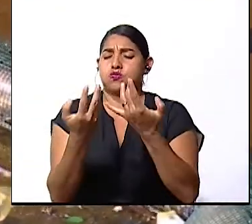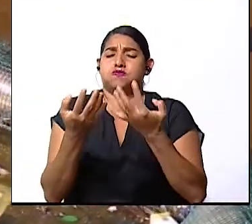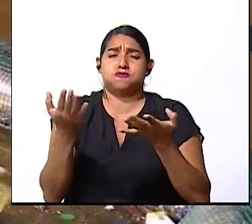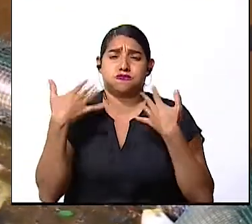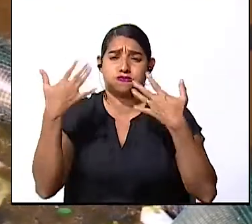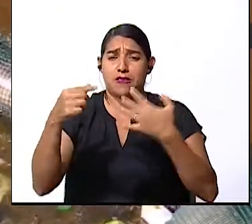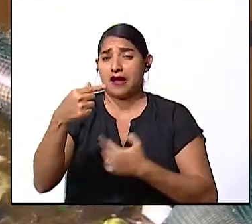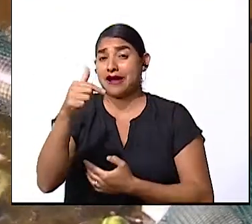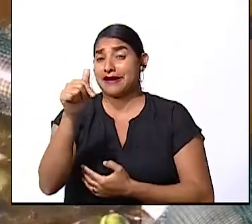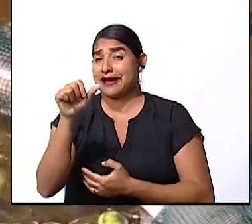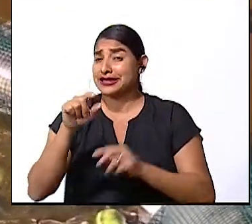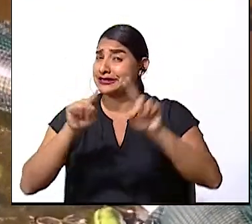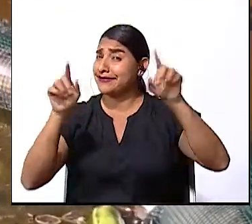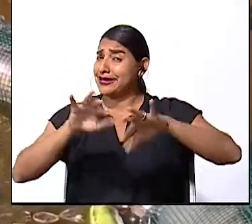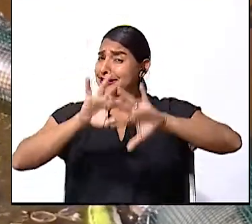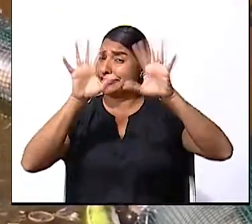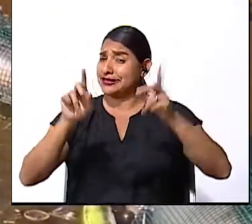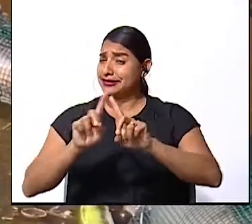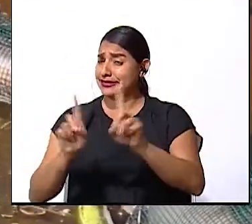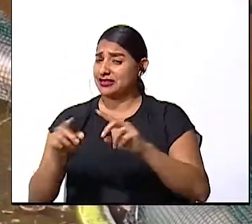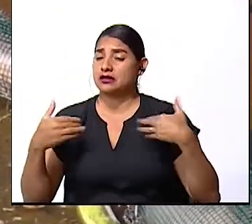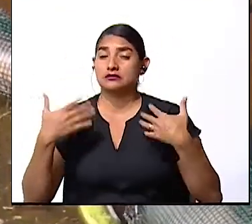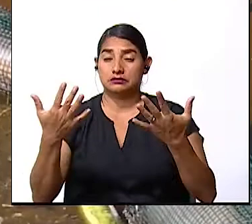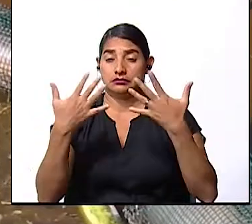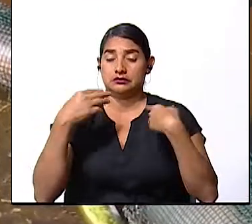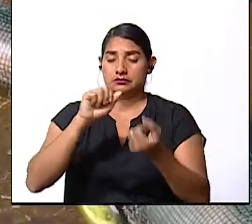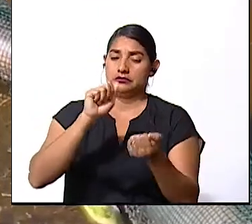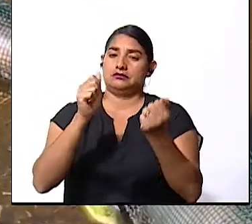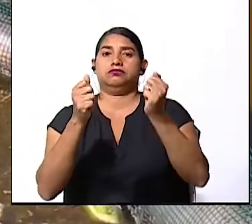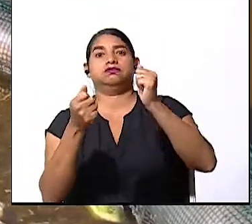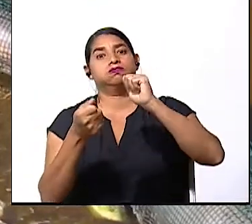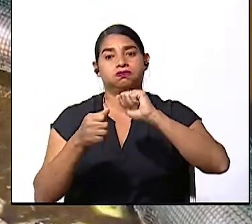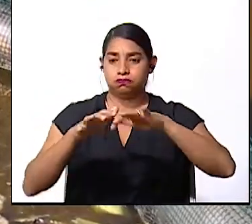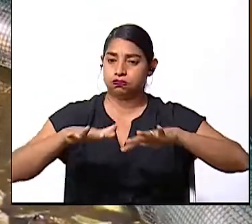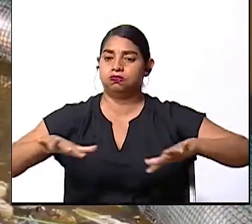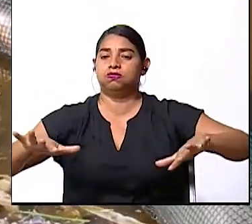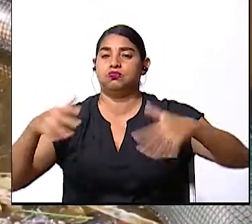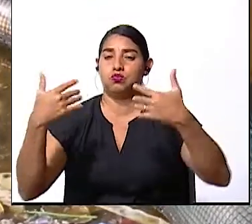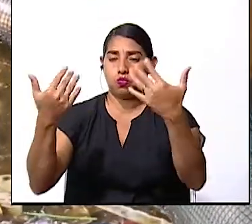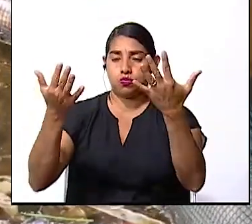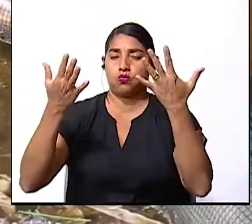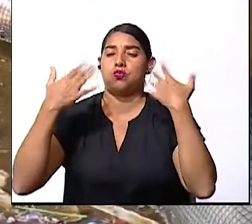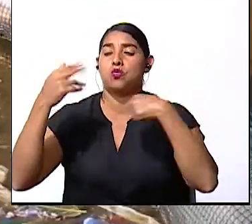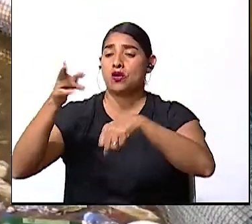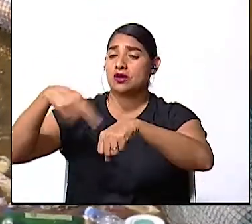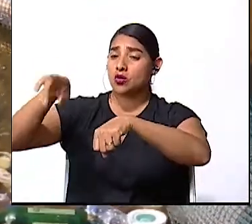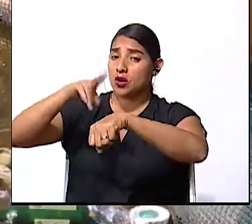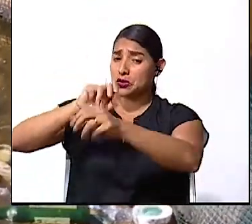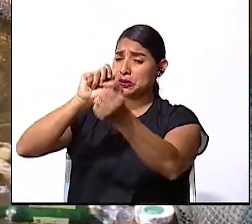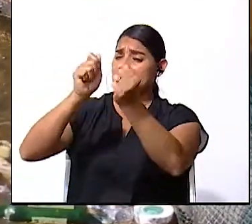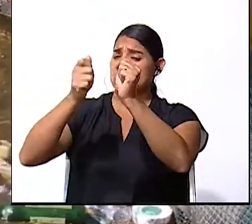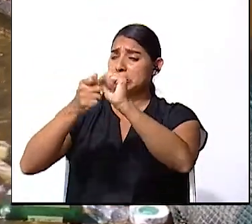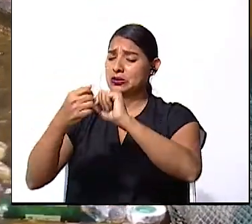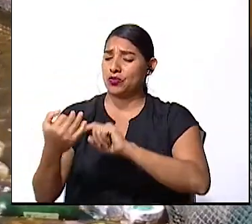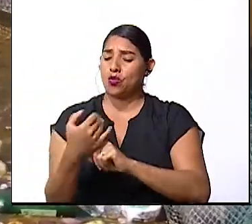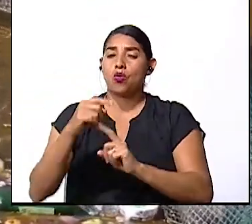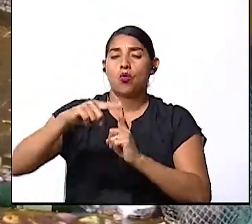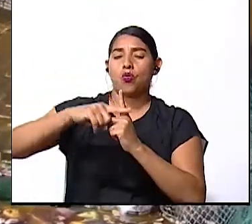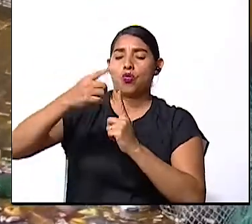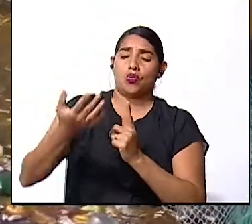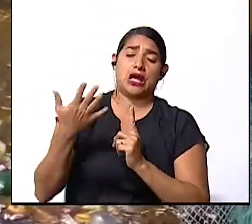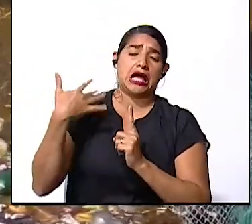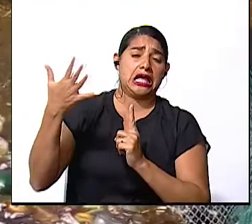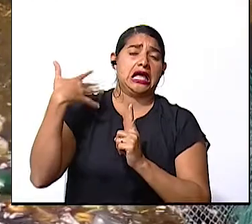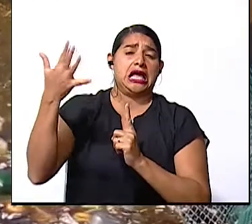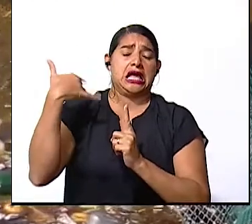hábitat natural de las distintas especies, se alteran las condiciones climáticas naturales, se favorece el calentamiento global